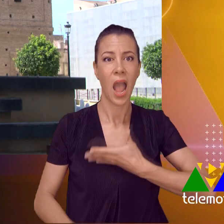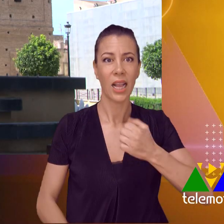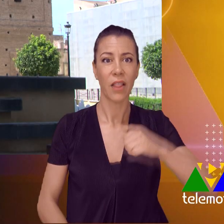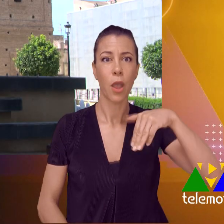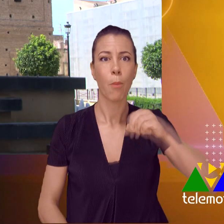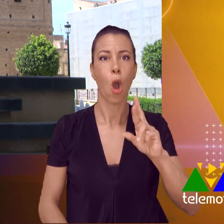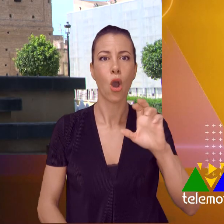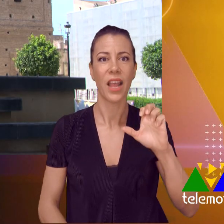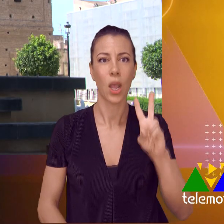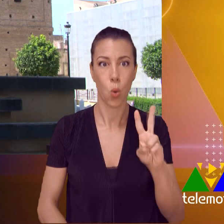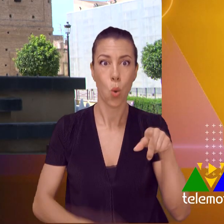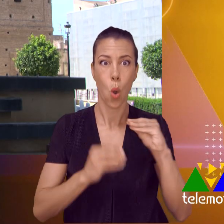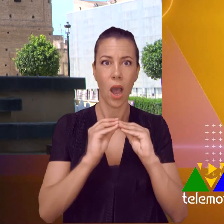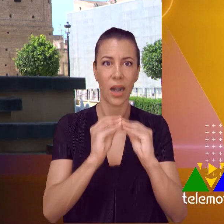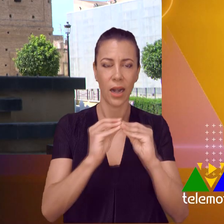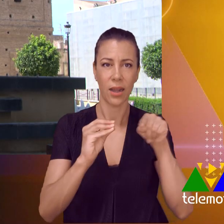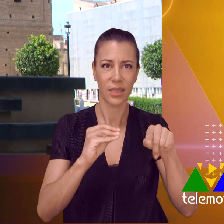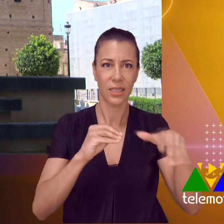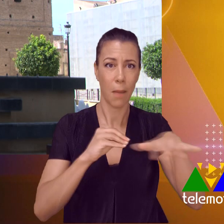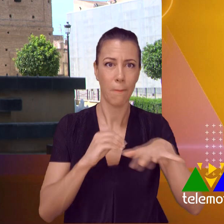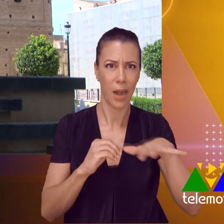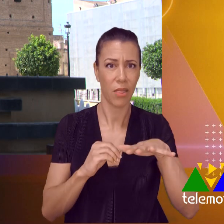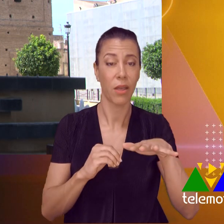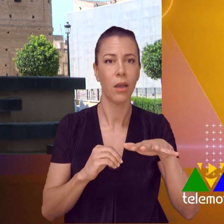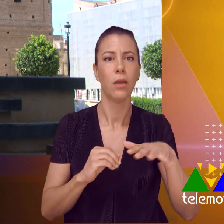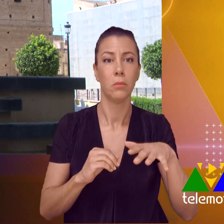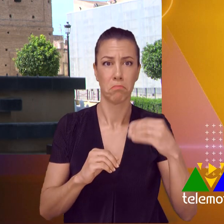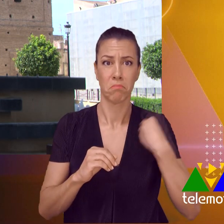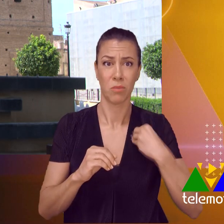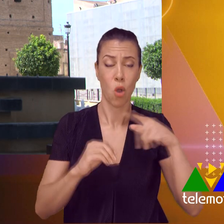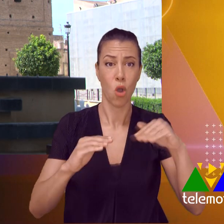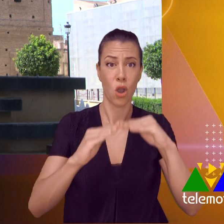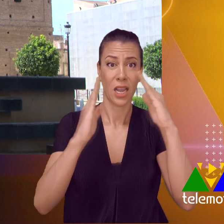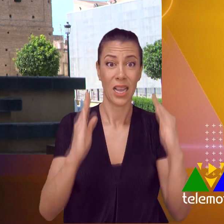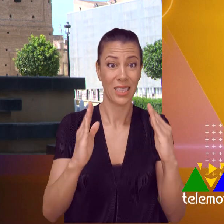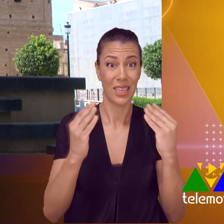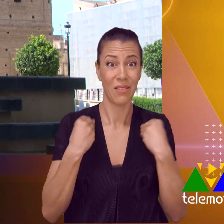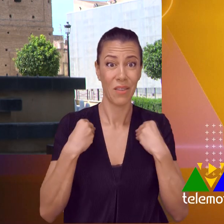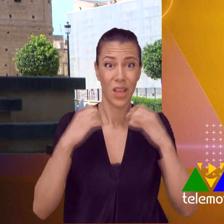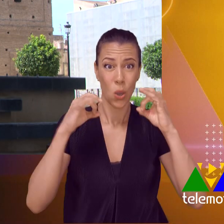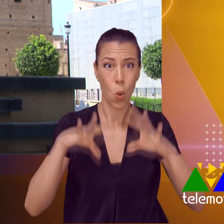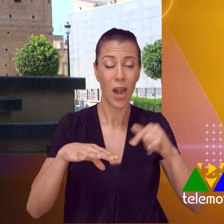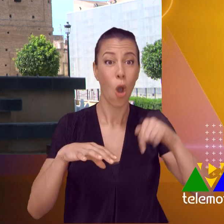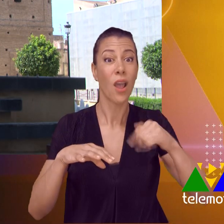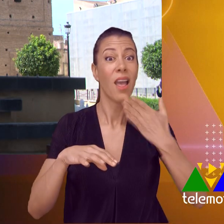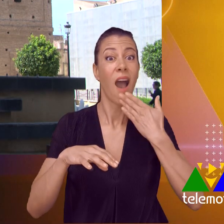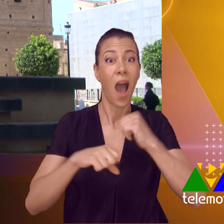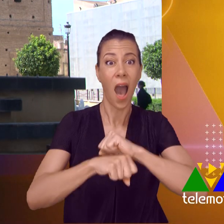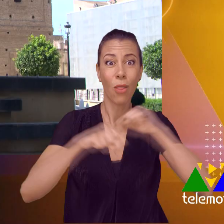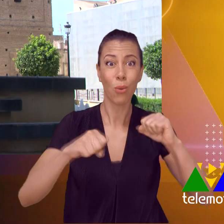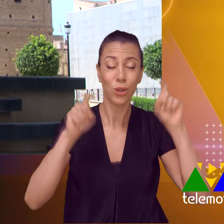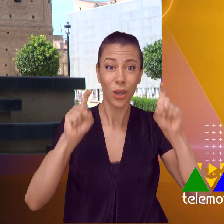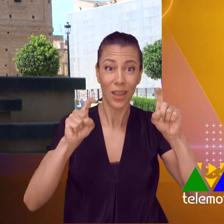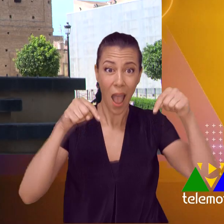Moreu arregló esta plaza, que vivía precisamente en la casa donde hoy está el centro de adultos. En